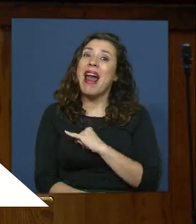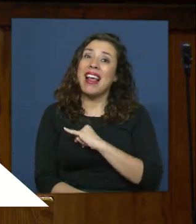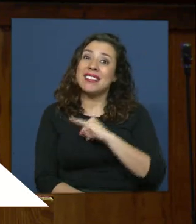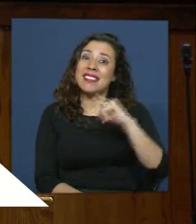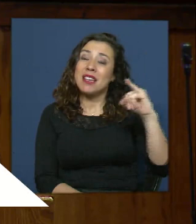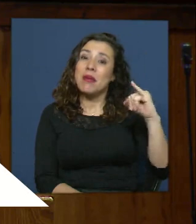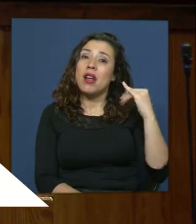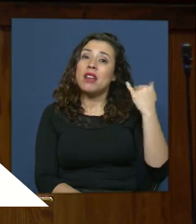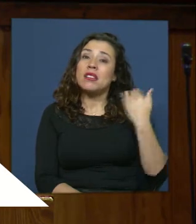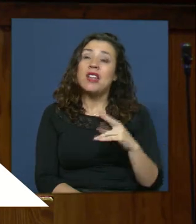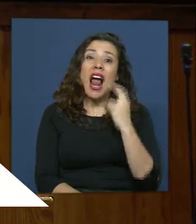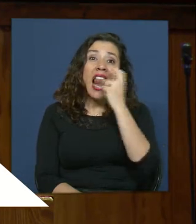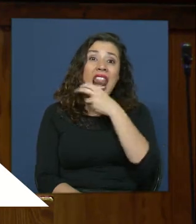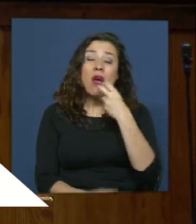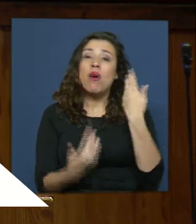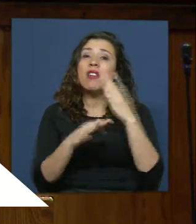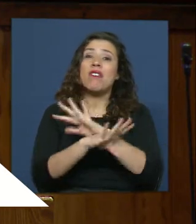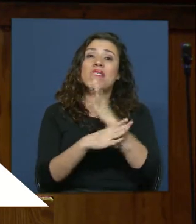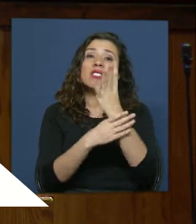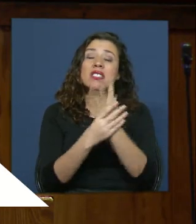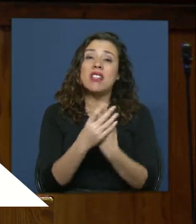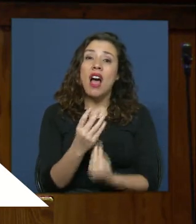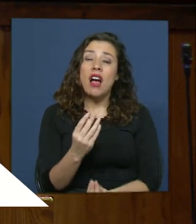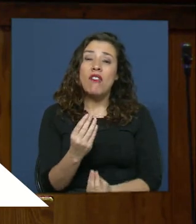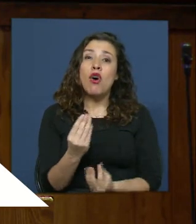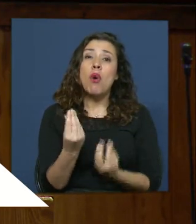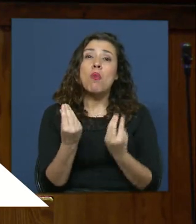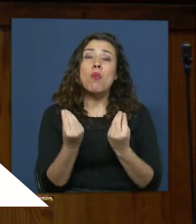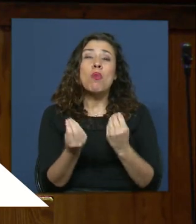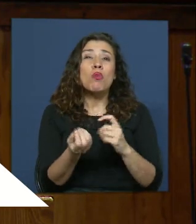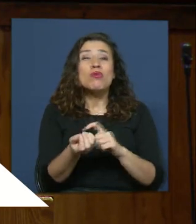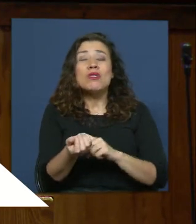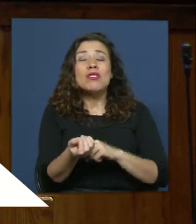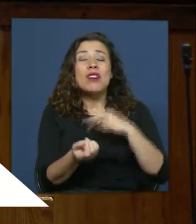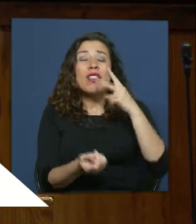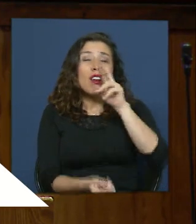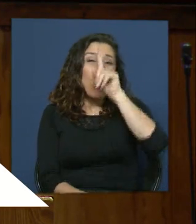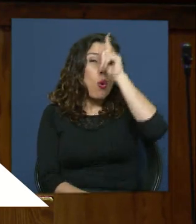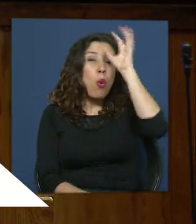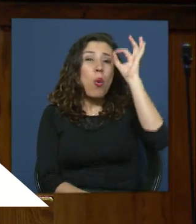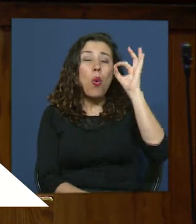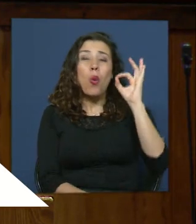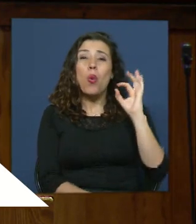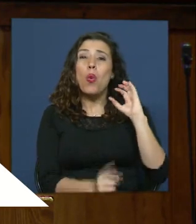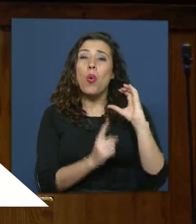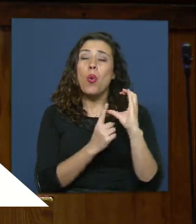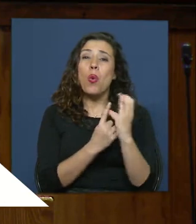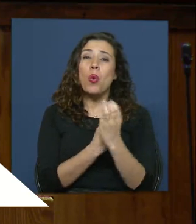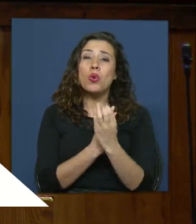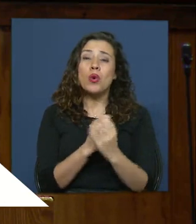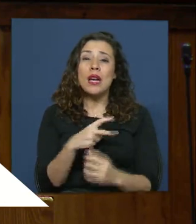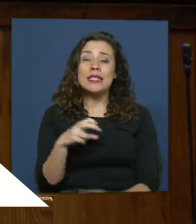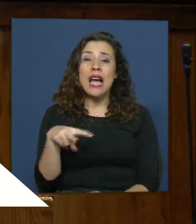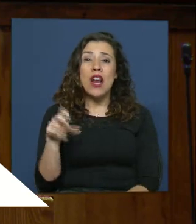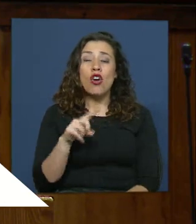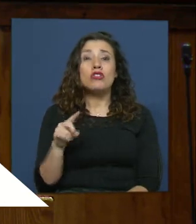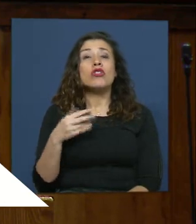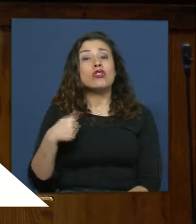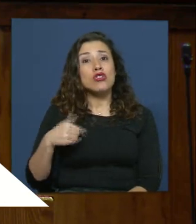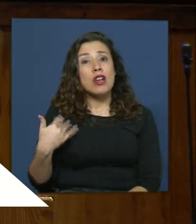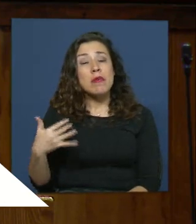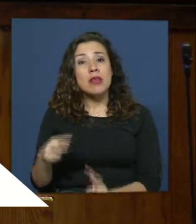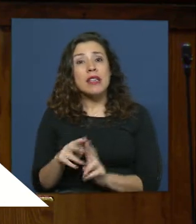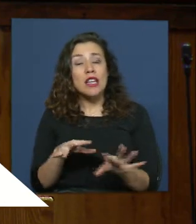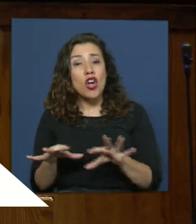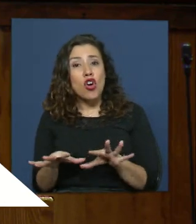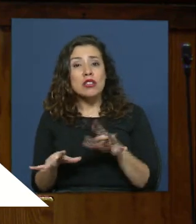Ya se ha perdido la lengua originaria y muchos rasgos de la cultura ancestral de los changos. De ahí la importancia de realizar acciones